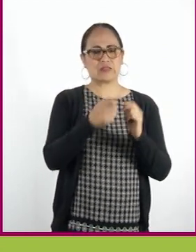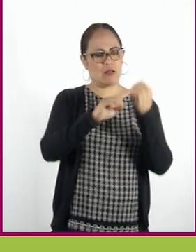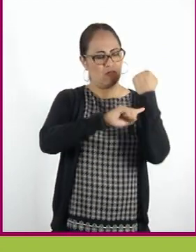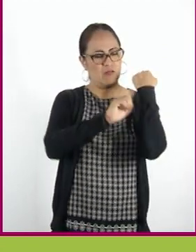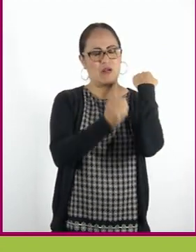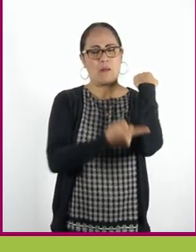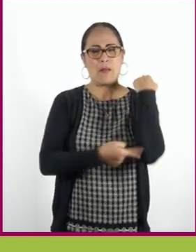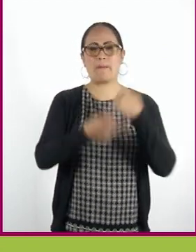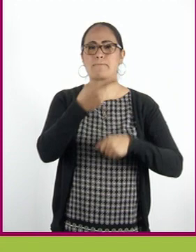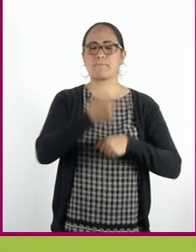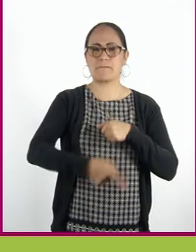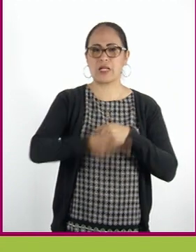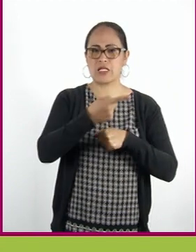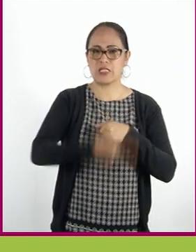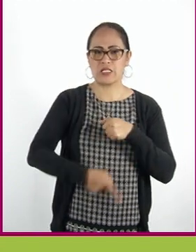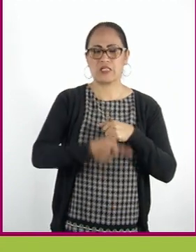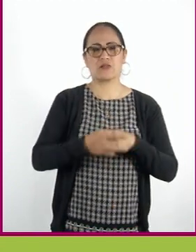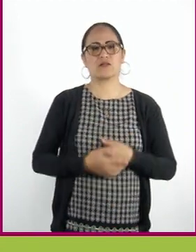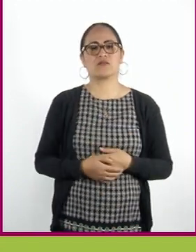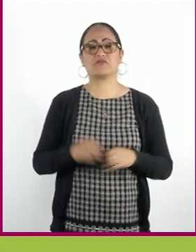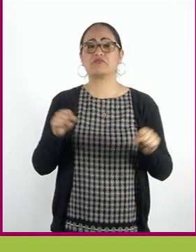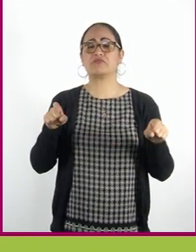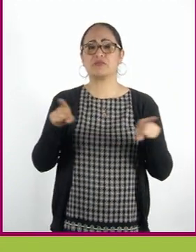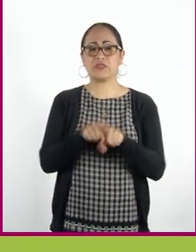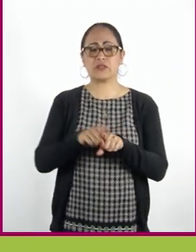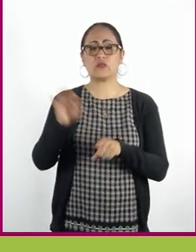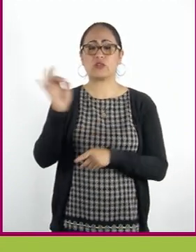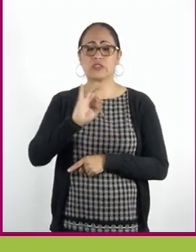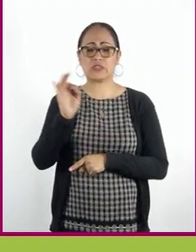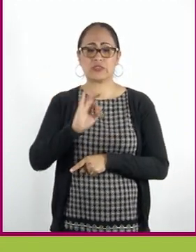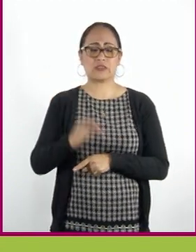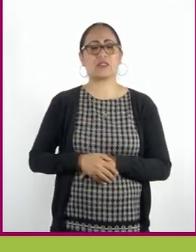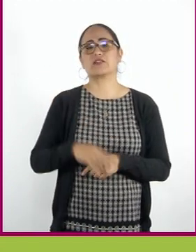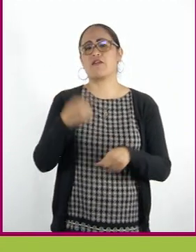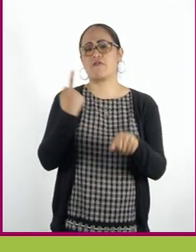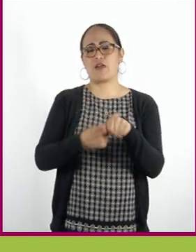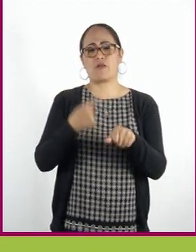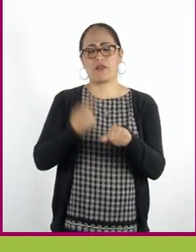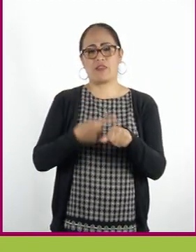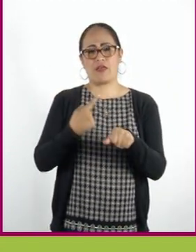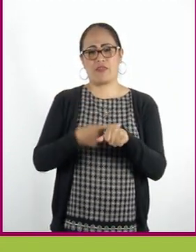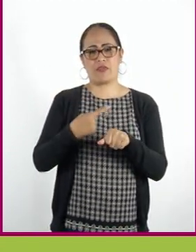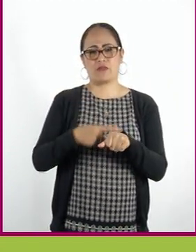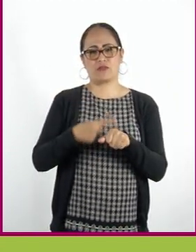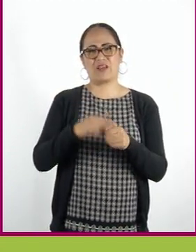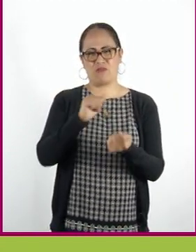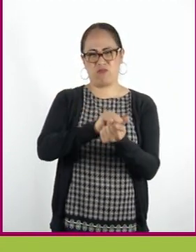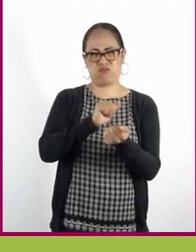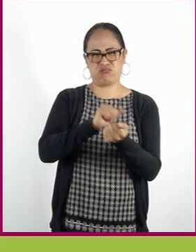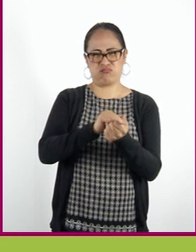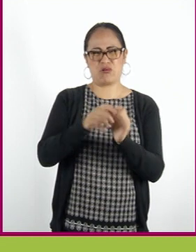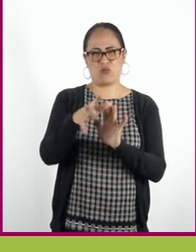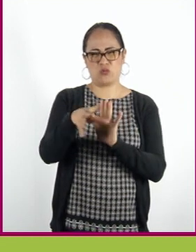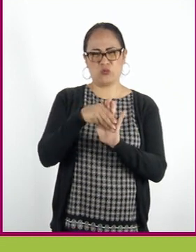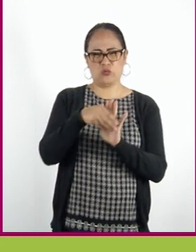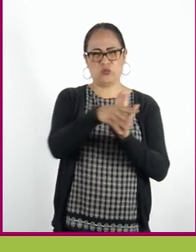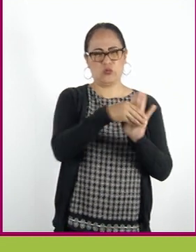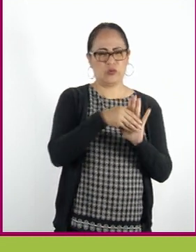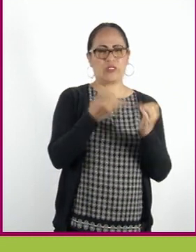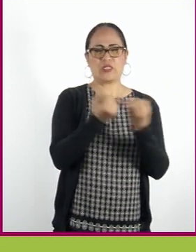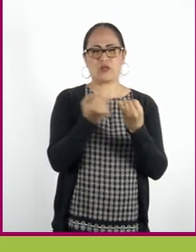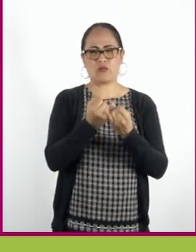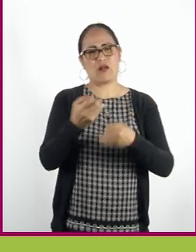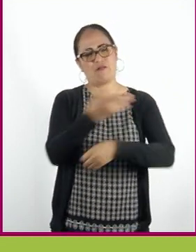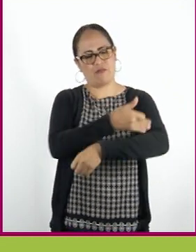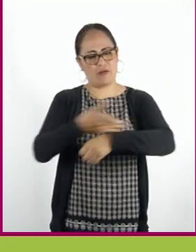alto riesgo y la presencia de las infecciones de transmisión sexual, además de algunos problemas familiares